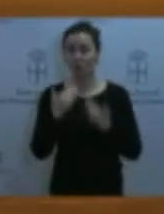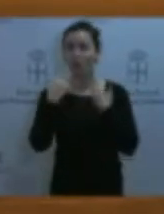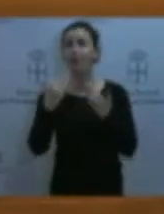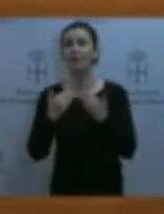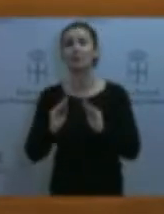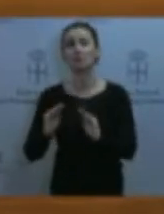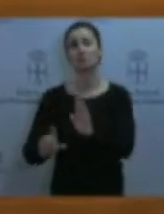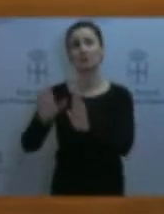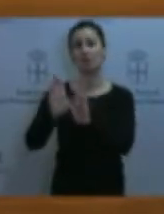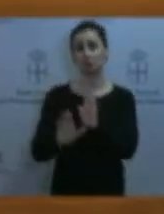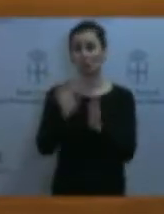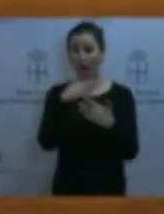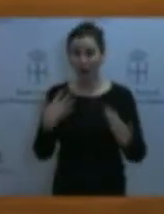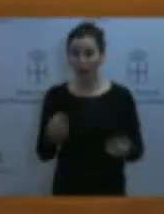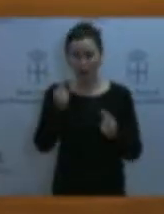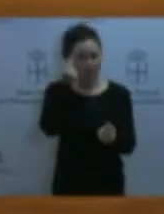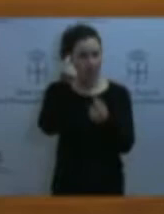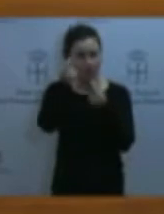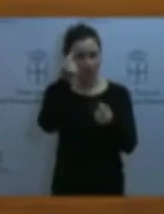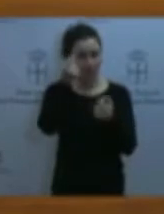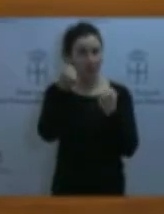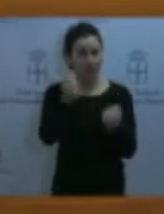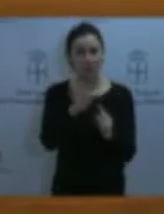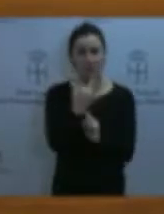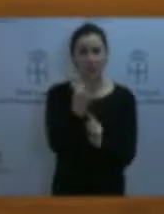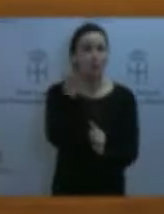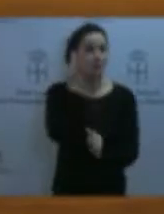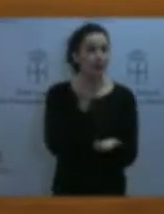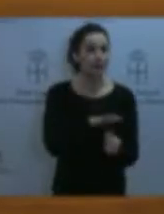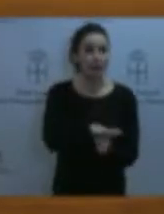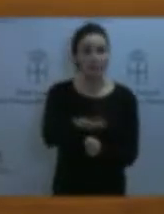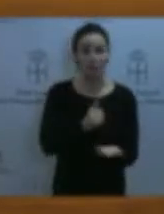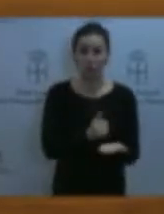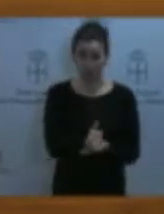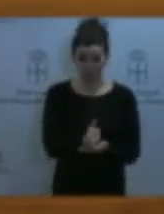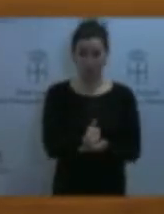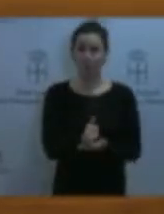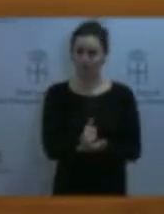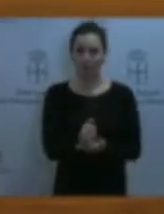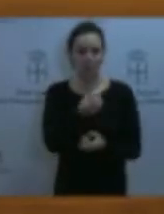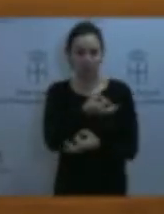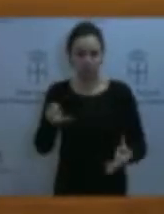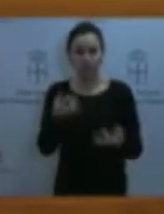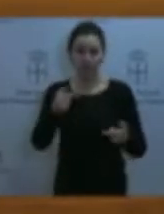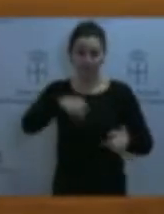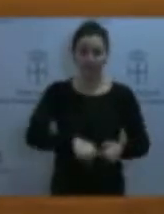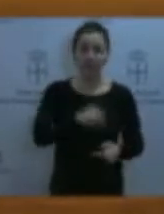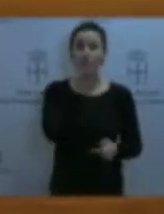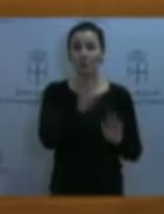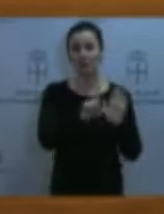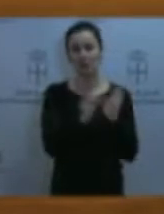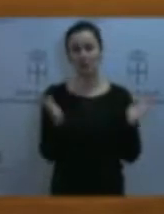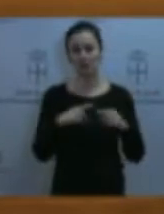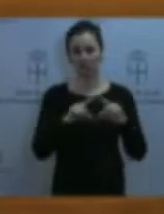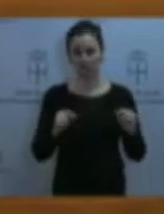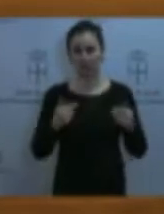la situación de las mujeres rurales, algo que nosotros no tenemos contemplado por ley. Hay un título 4 que habla de una comisión de seguimiento. Lógicamente, esta Junta